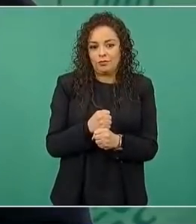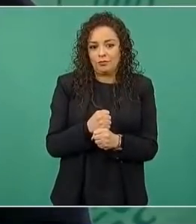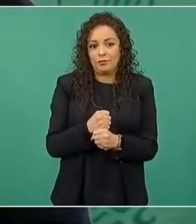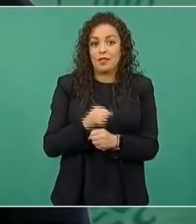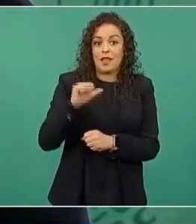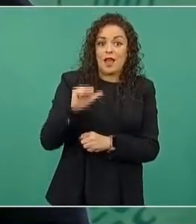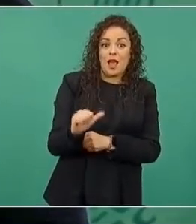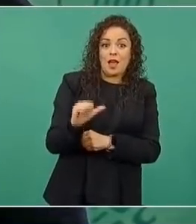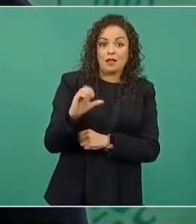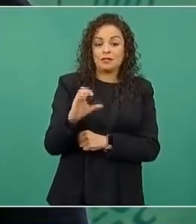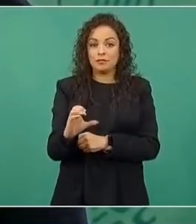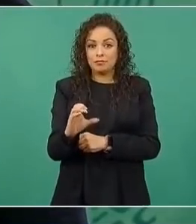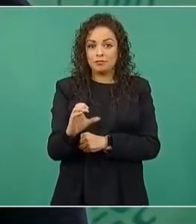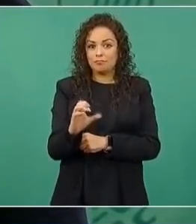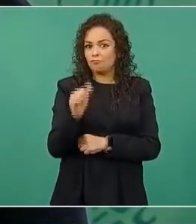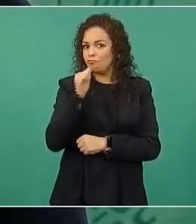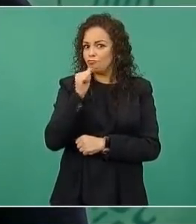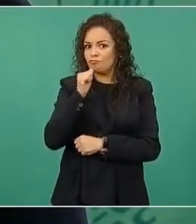antes de que llegaran los españoles.